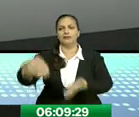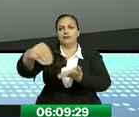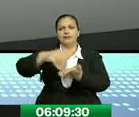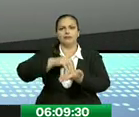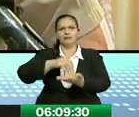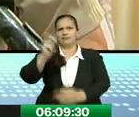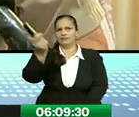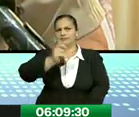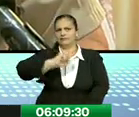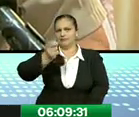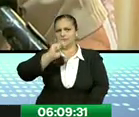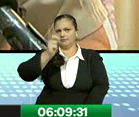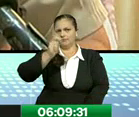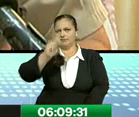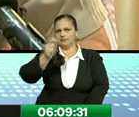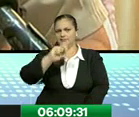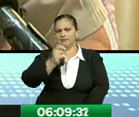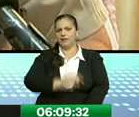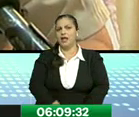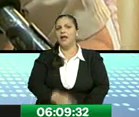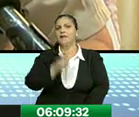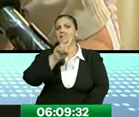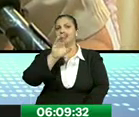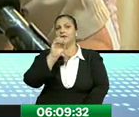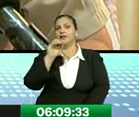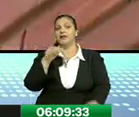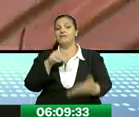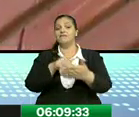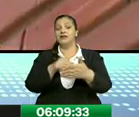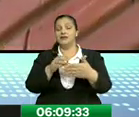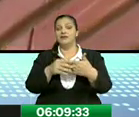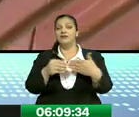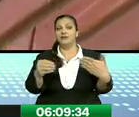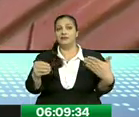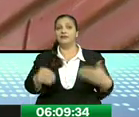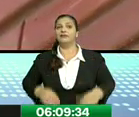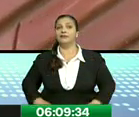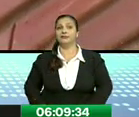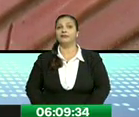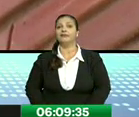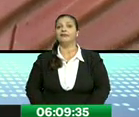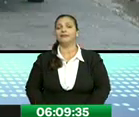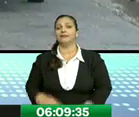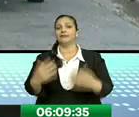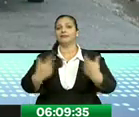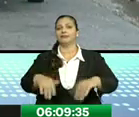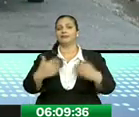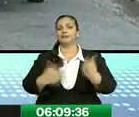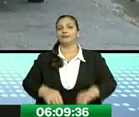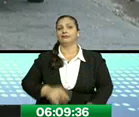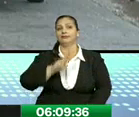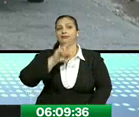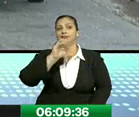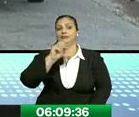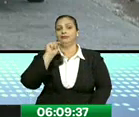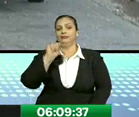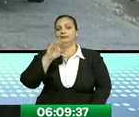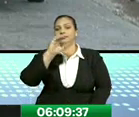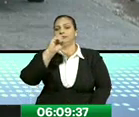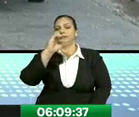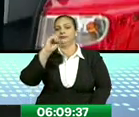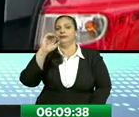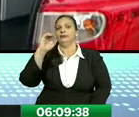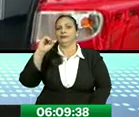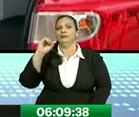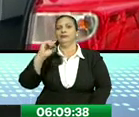negocio, el dinero plástico, correcto. Se salvó un poco, ¿no? Exacto, pero 20 mil dólares, imagínate tú, y la audacia, como tú decías, para